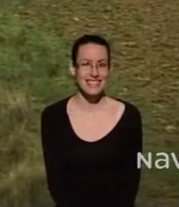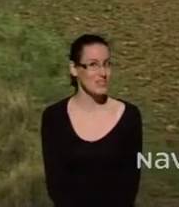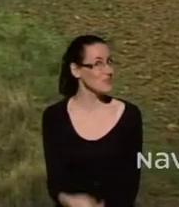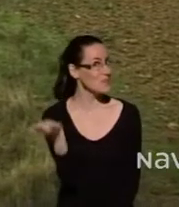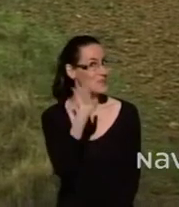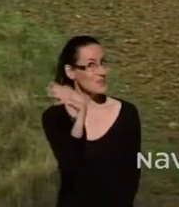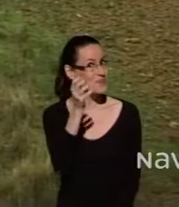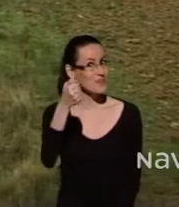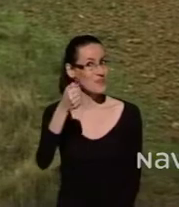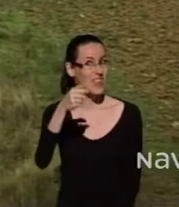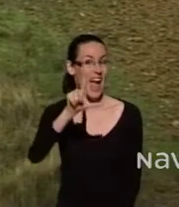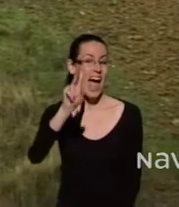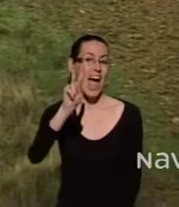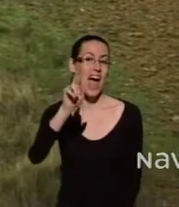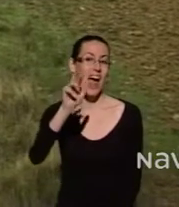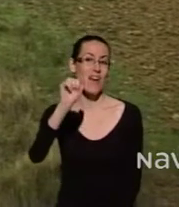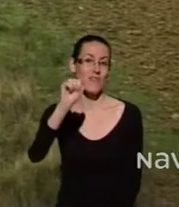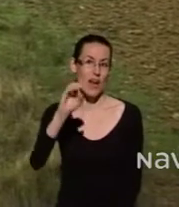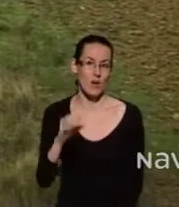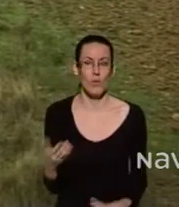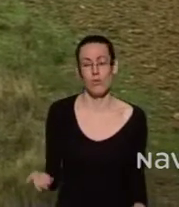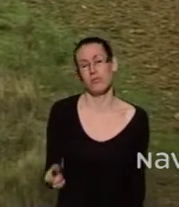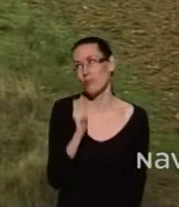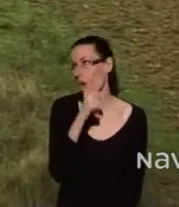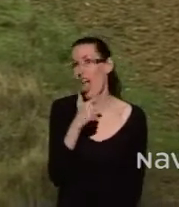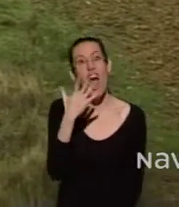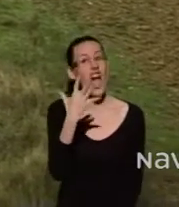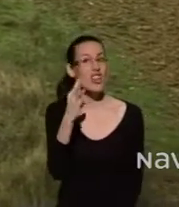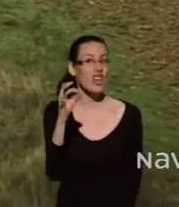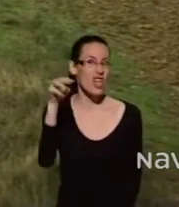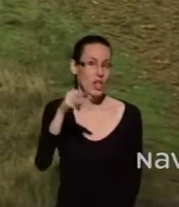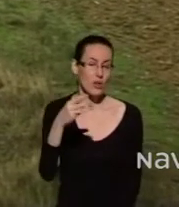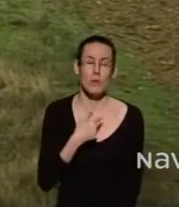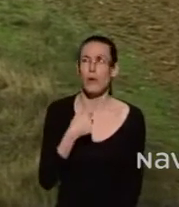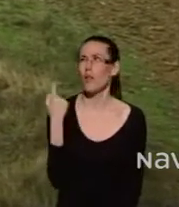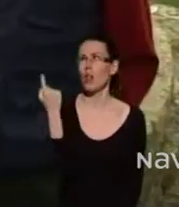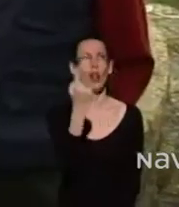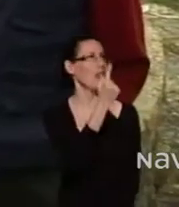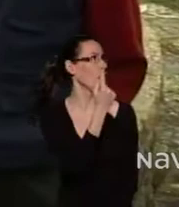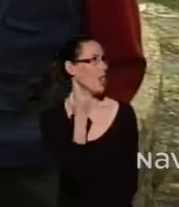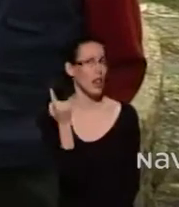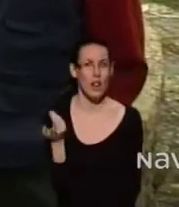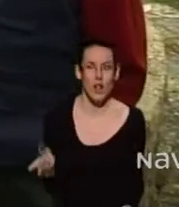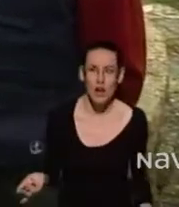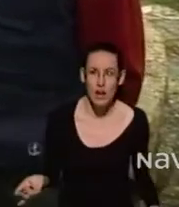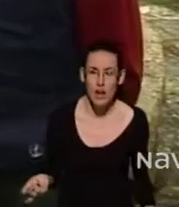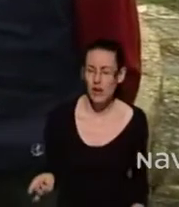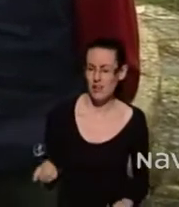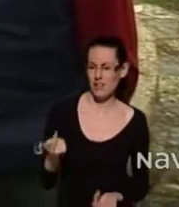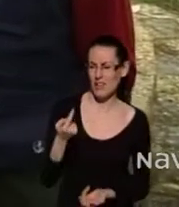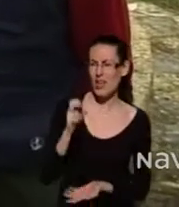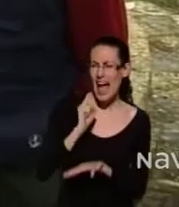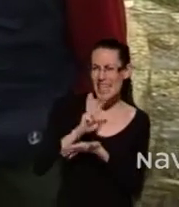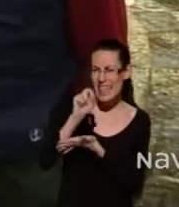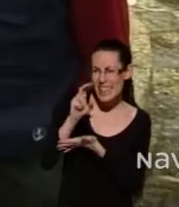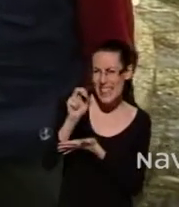¡Hola, Álvaro! Menos mal que me habías dicho que era a 500 metros, ¿eh? Que me he perdido, que llevo no sé cuánto tiempo dando vueltas. Pero no habrás subido